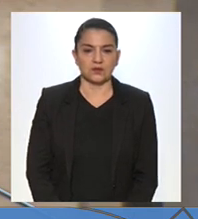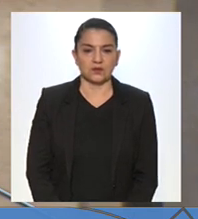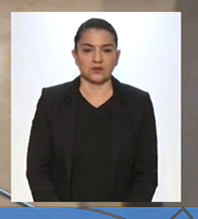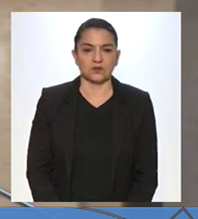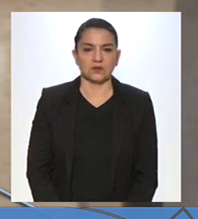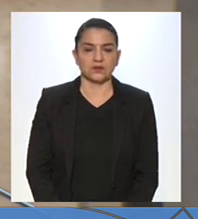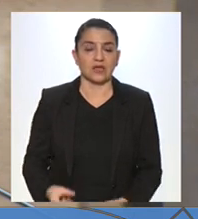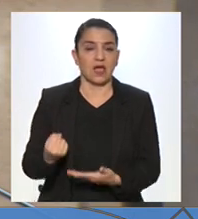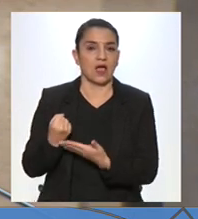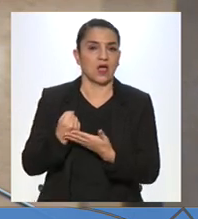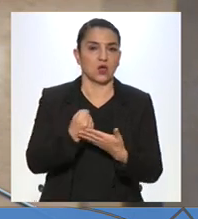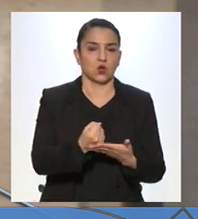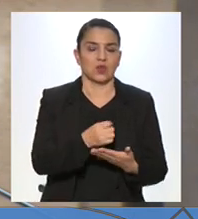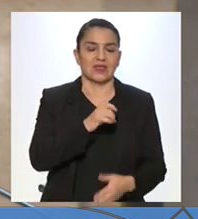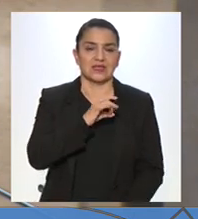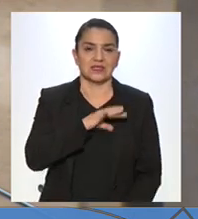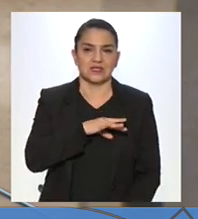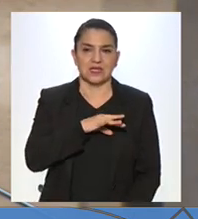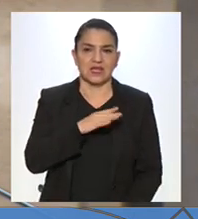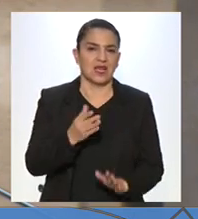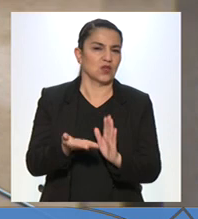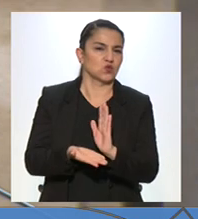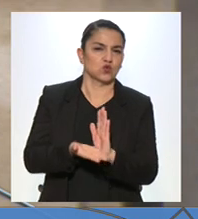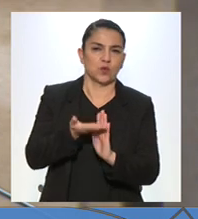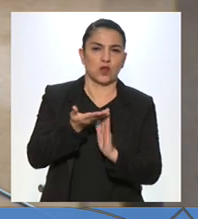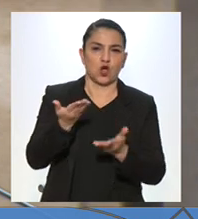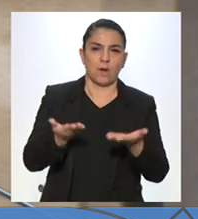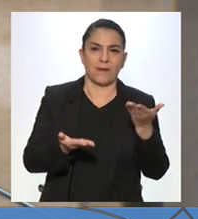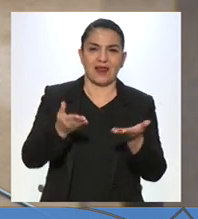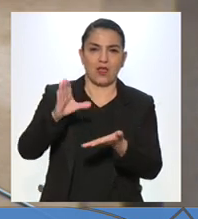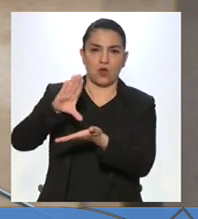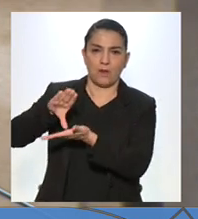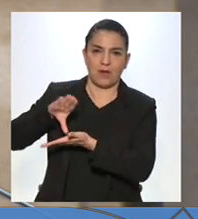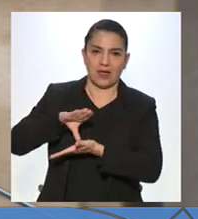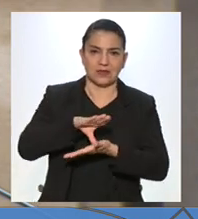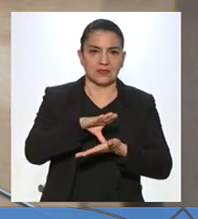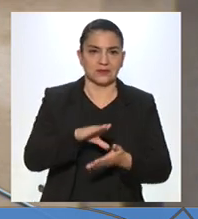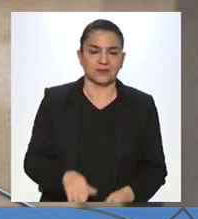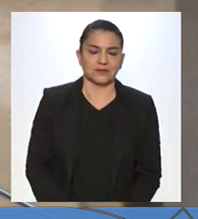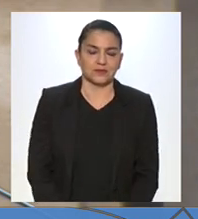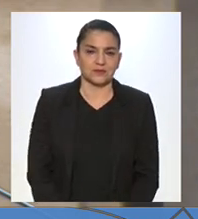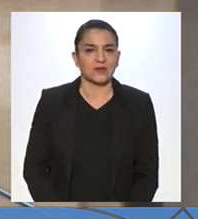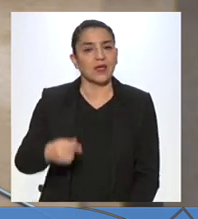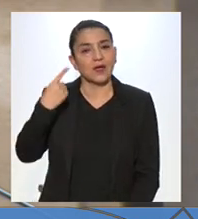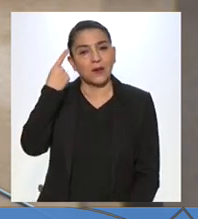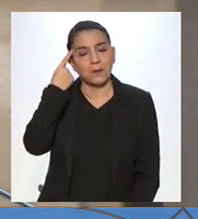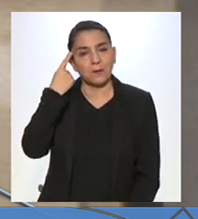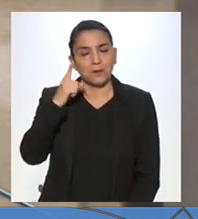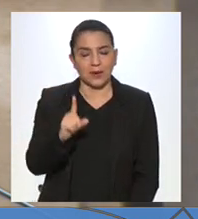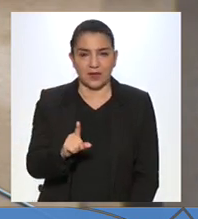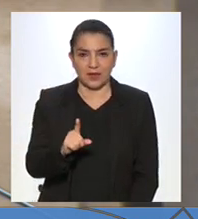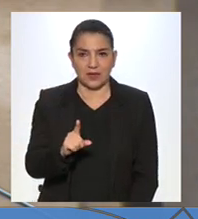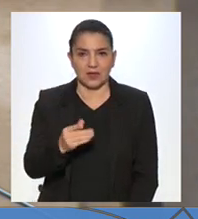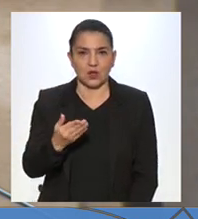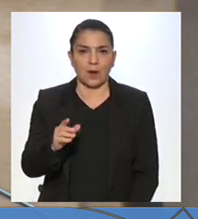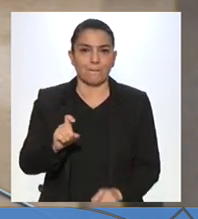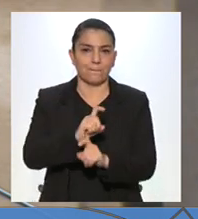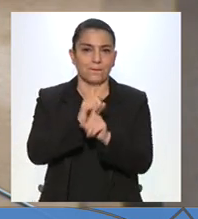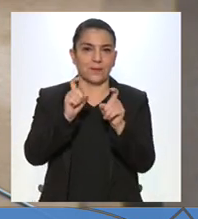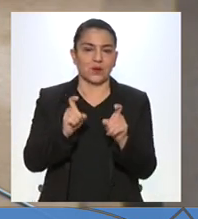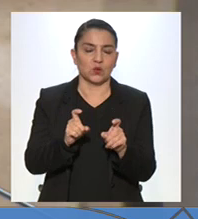las ayudas en Chile han sido muy superiores a las de otros países. Pero, en relación a una pregunta